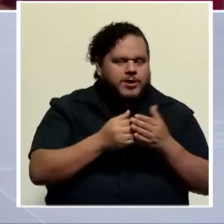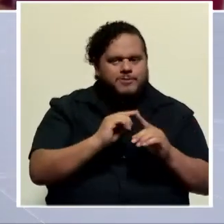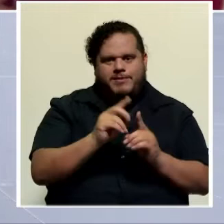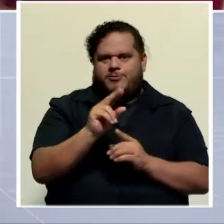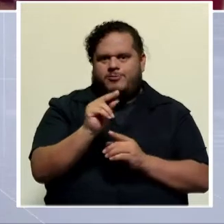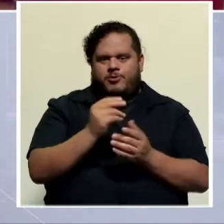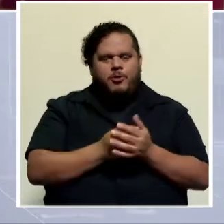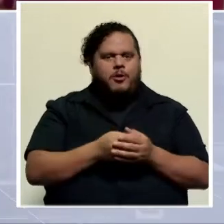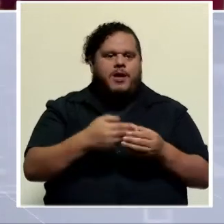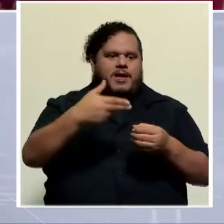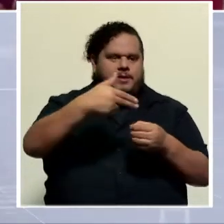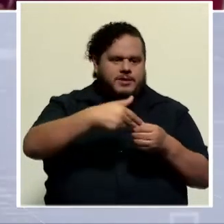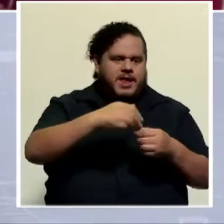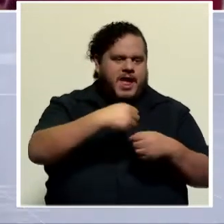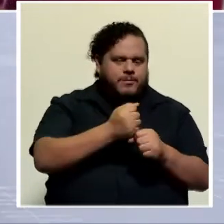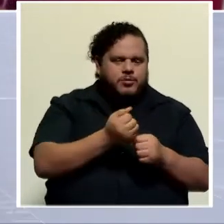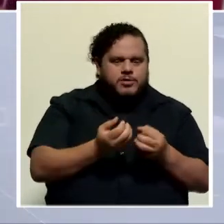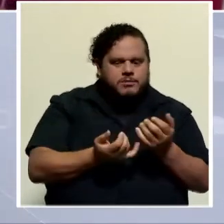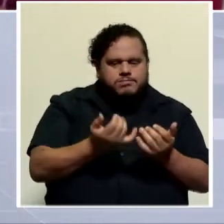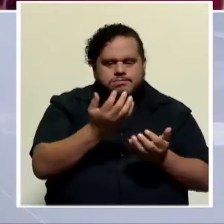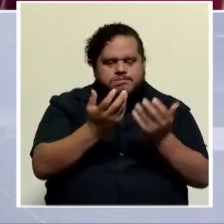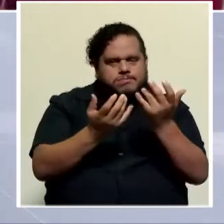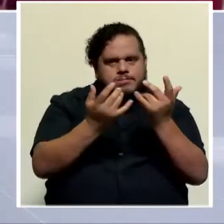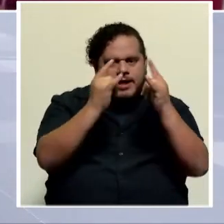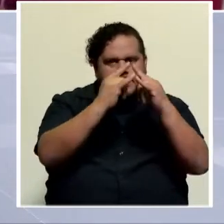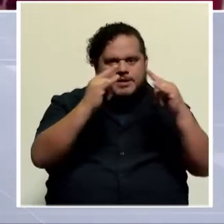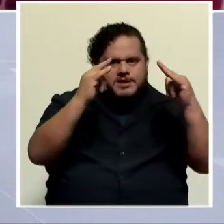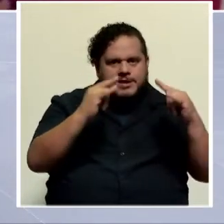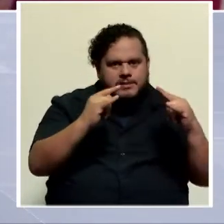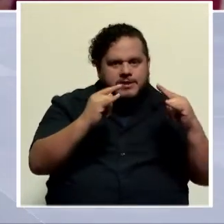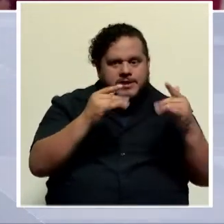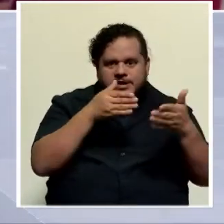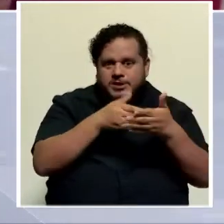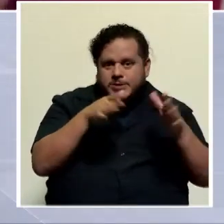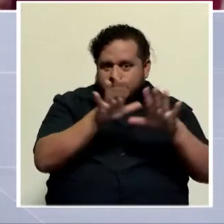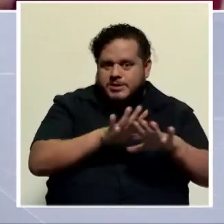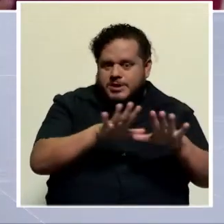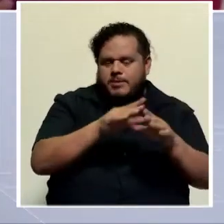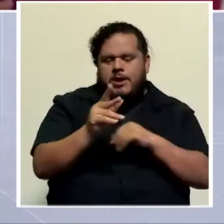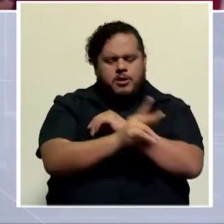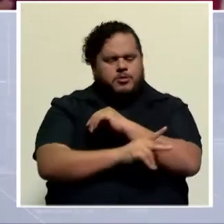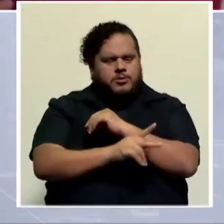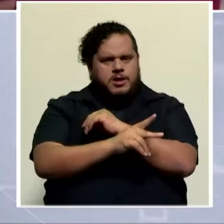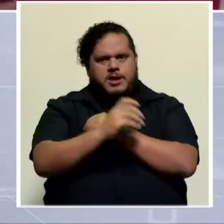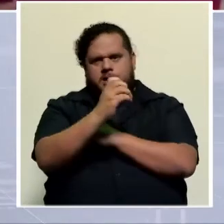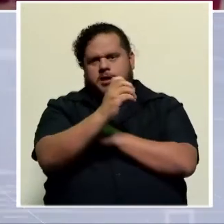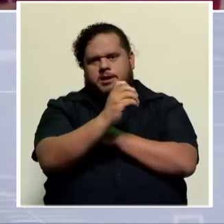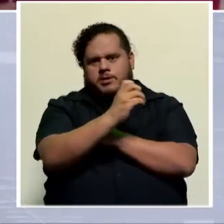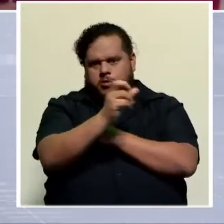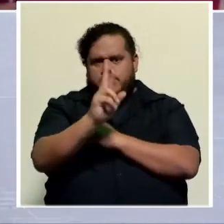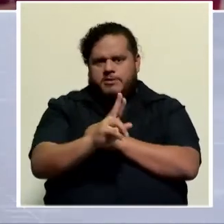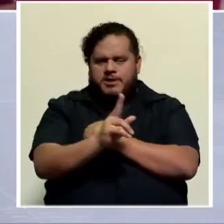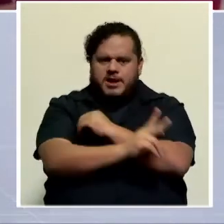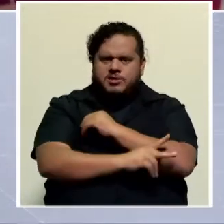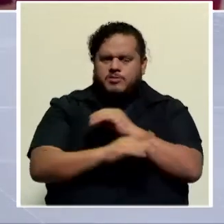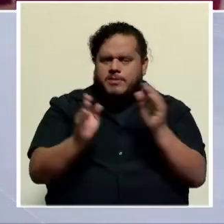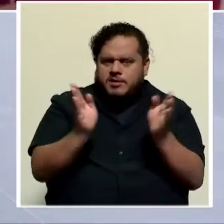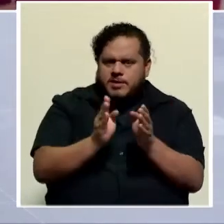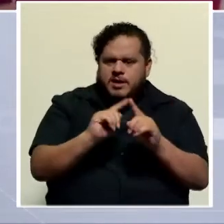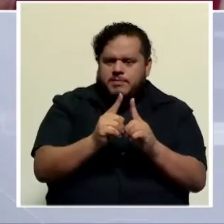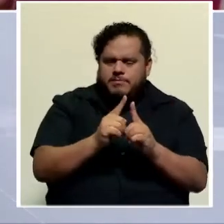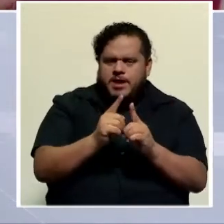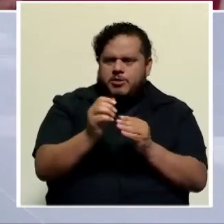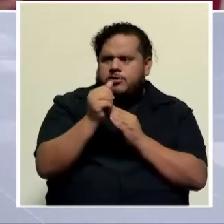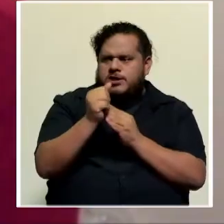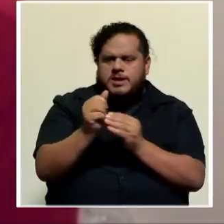produce gases de efecto invernadero. Y Costa Rica es un país pequeño, pero que lidera con su ejemplo.